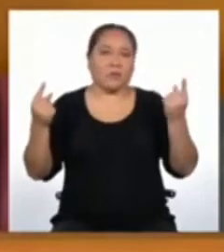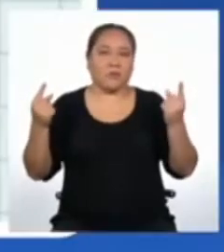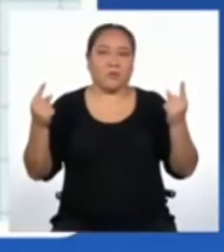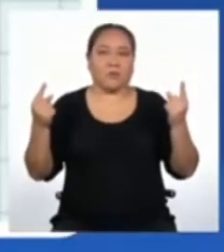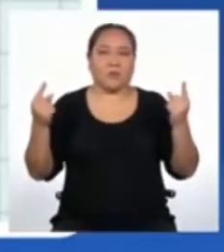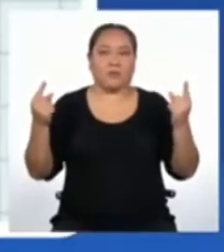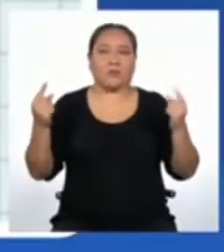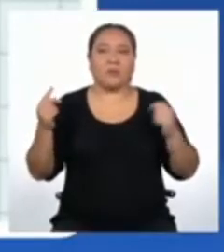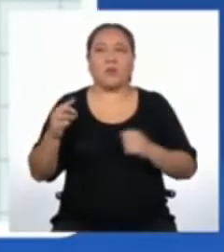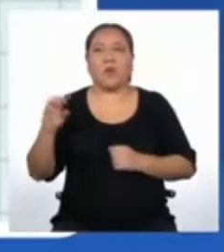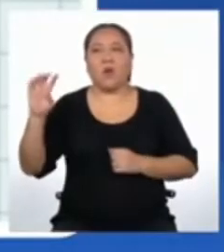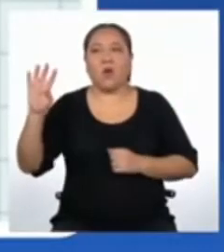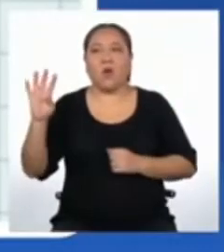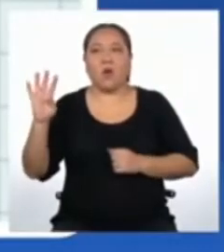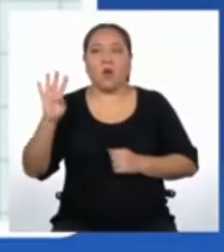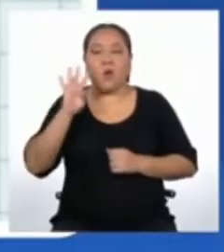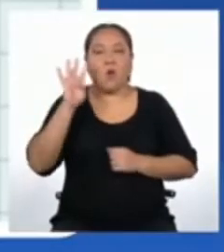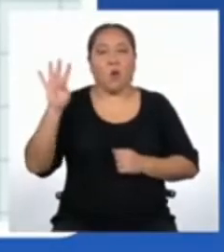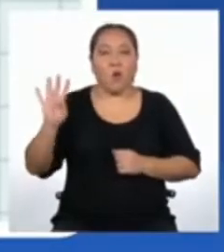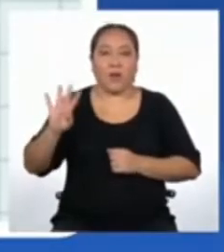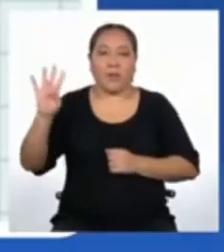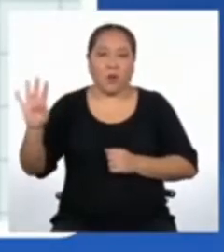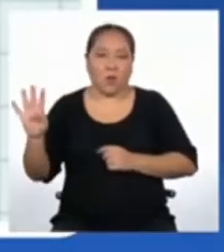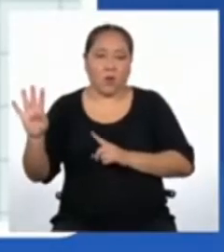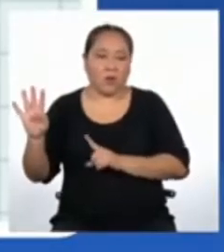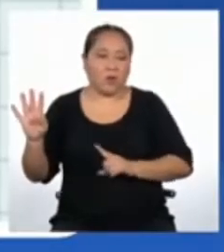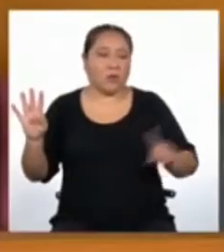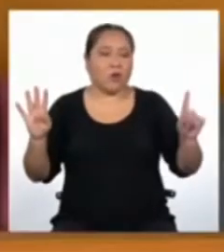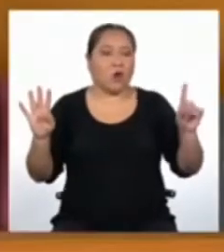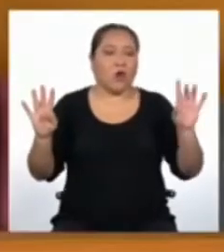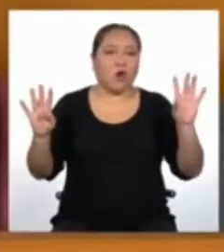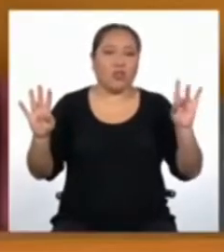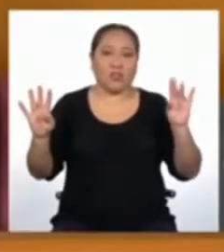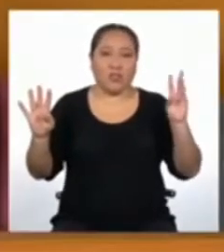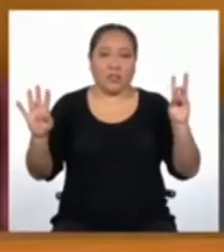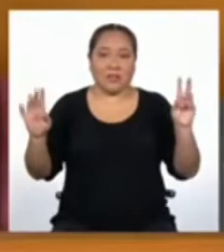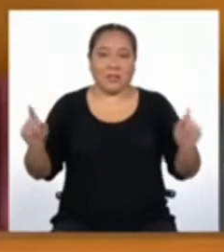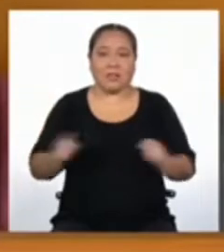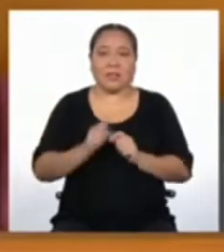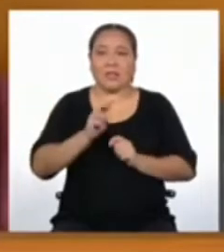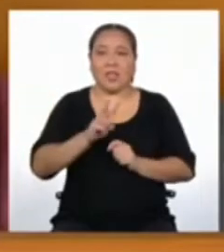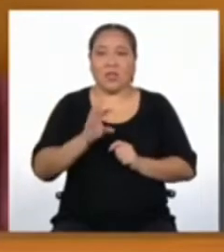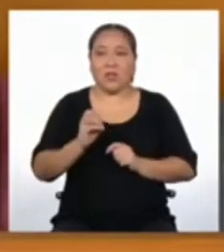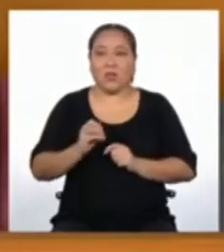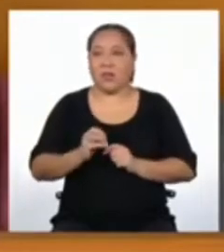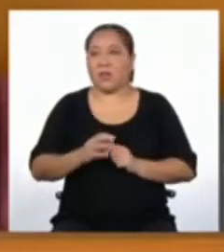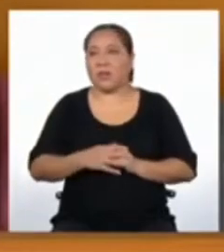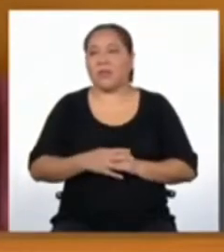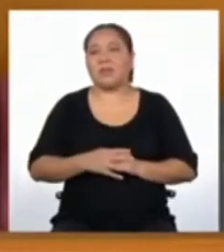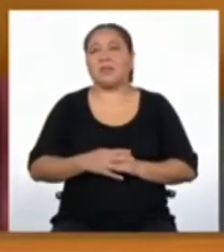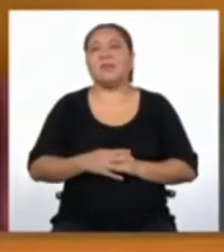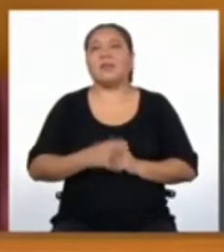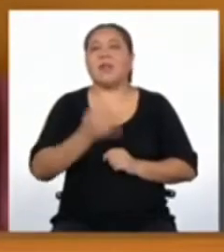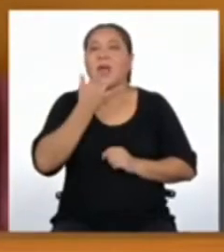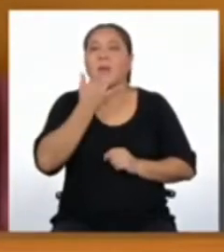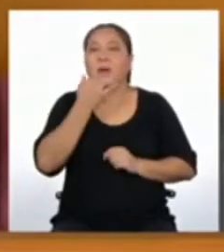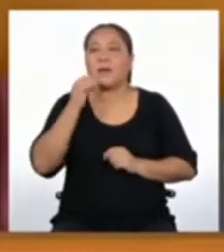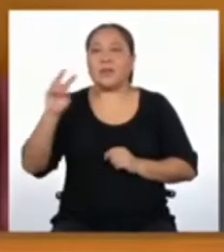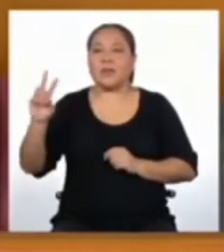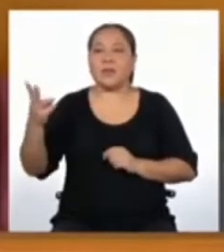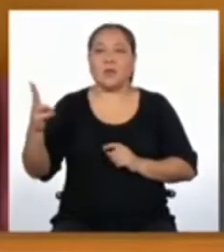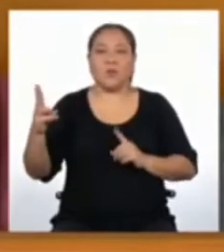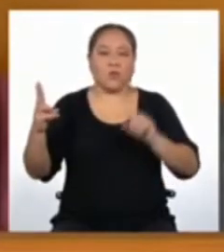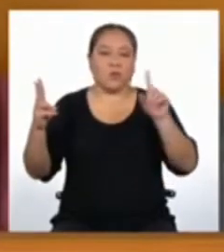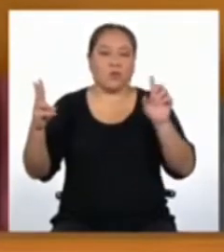término. 44 y 86 suman 130. Muy bien, Yanira. ¿Qué ocurre si sumas el